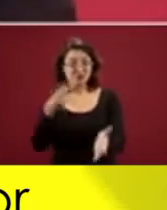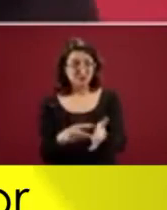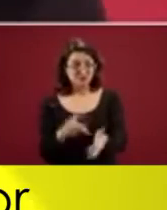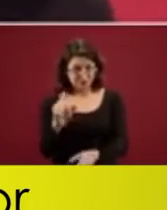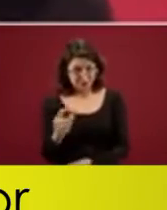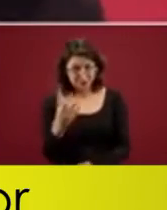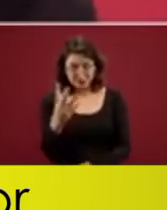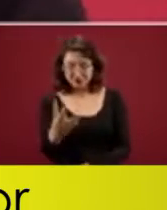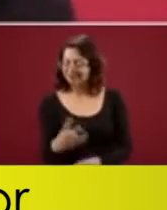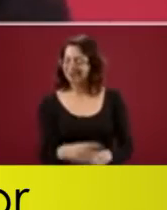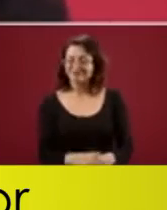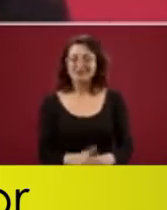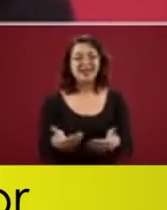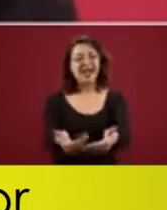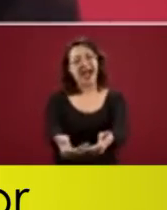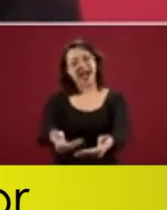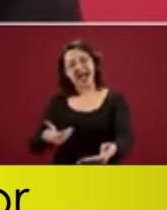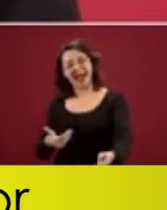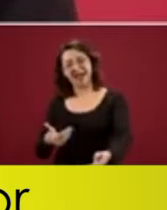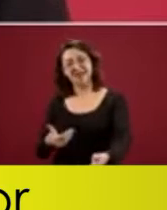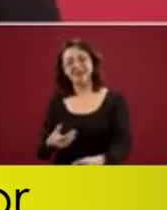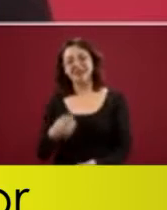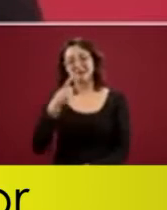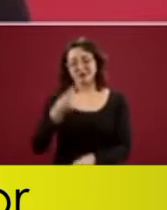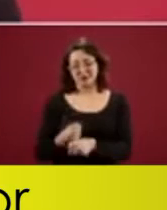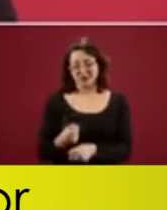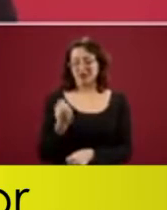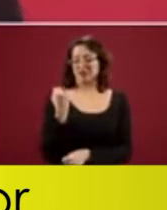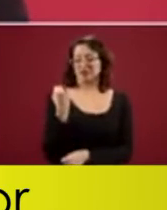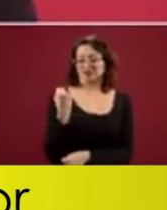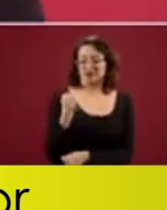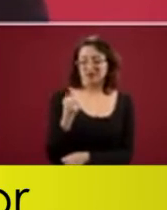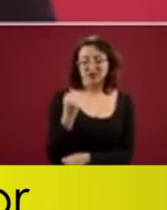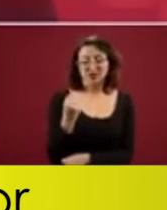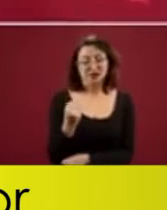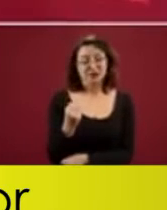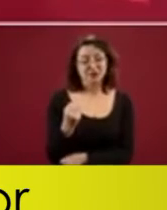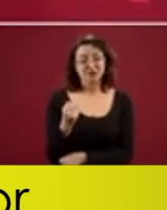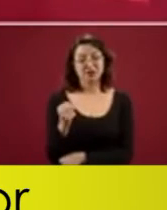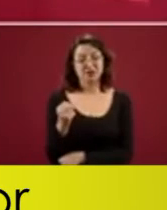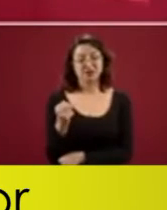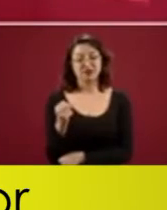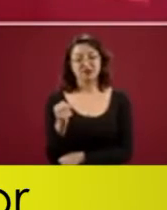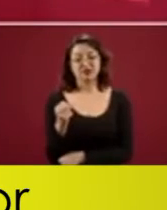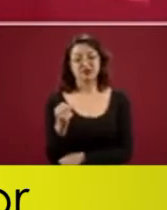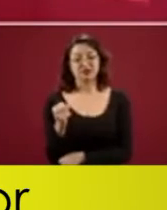1 de diciembre del 2024, lo voy a entregar el 1 de septiembre,